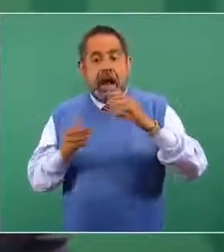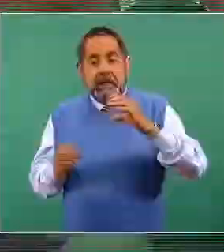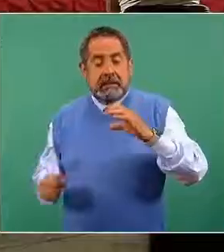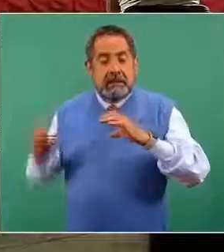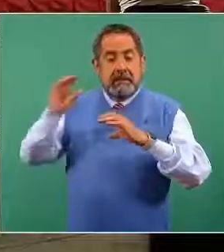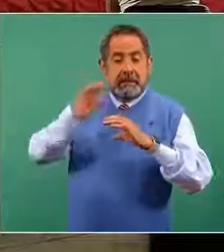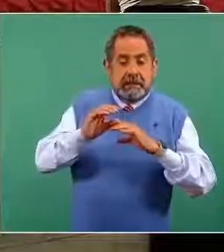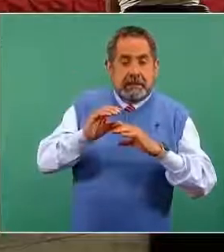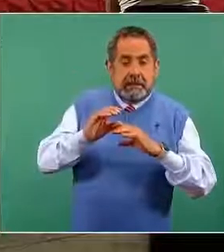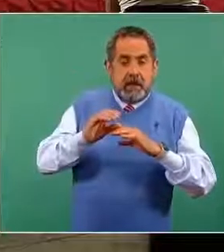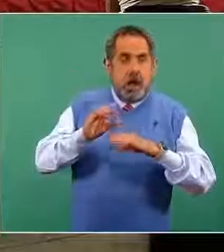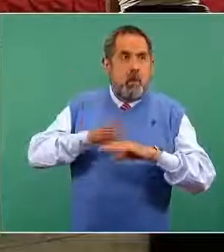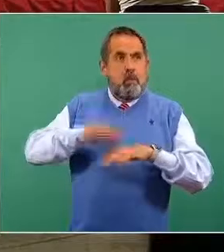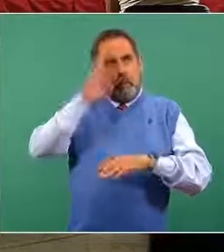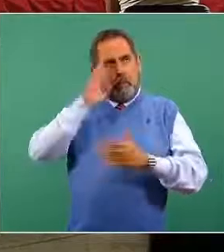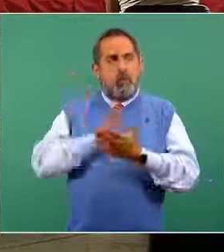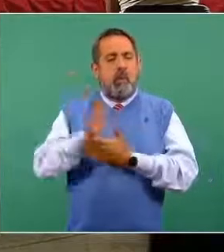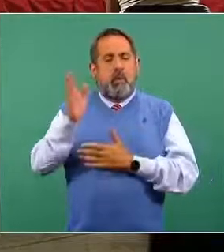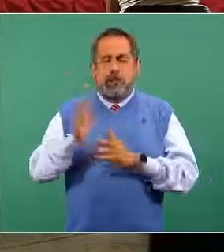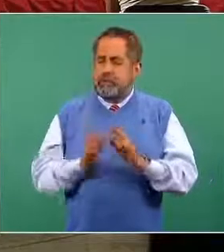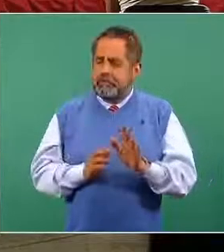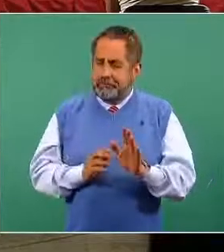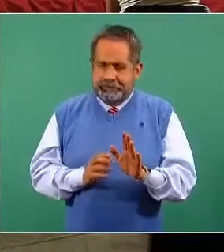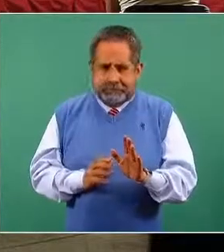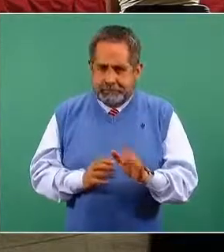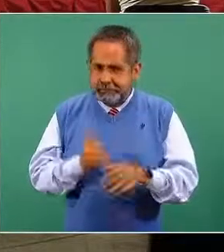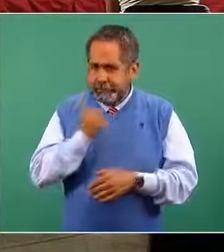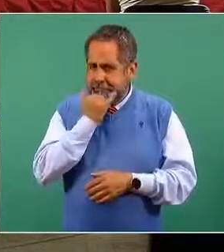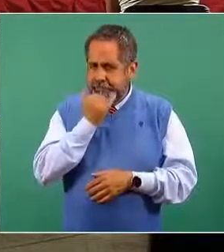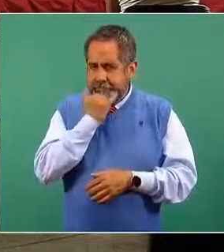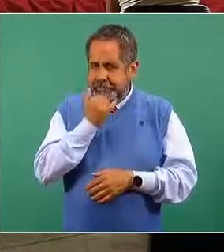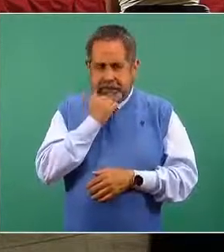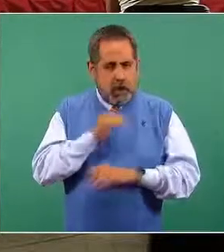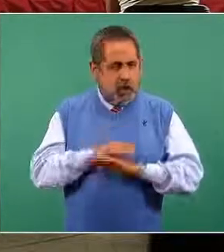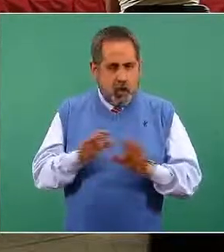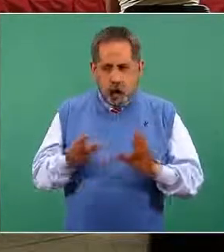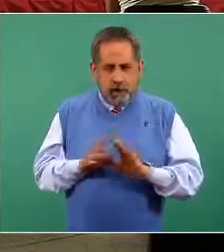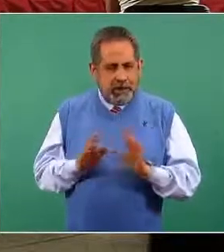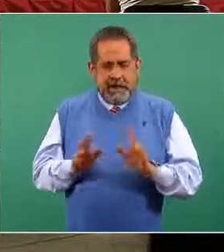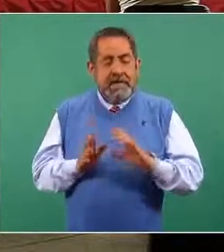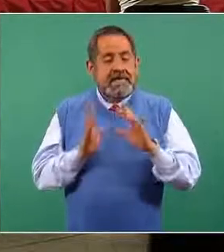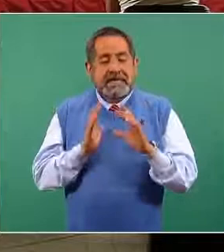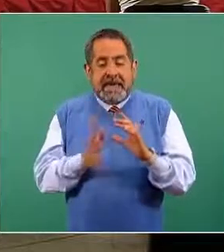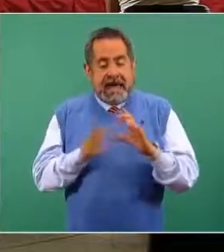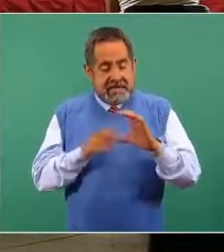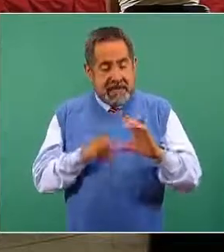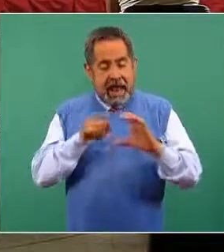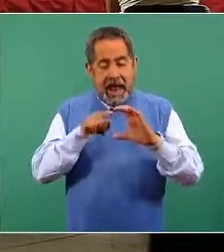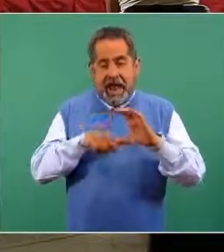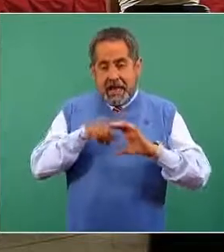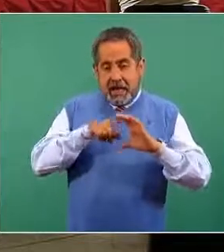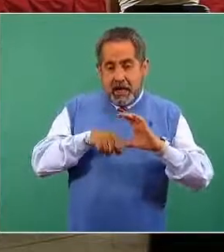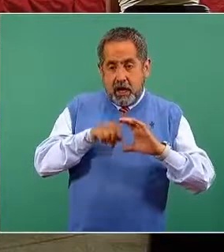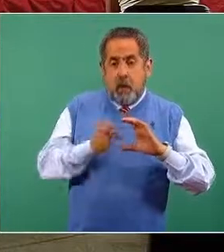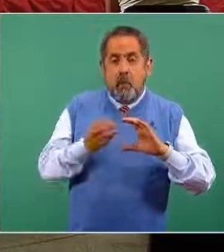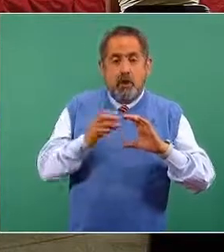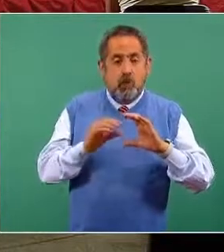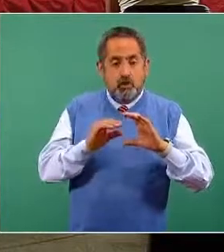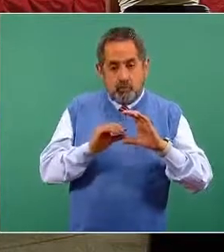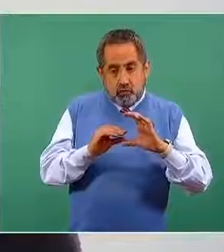grupo de exceso de mortalidad. Eso es pues totalmente incorrecto, porque las defunciones potenciales por